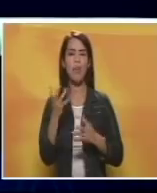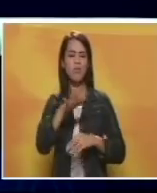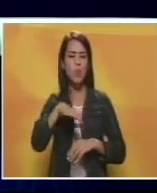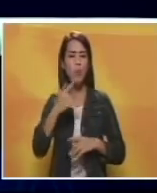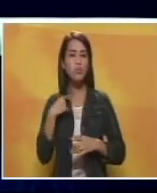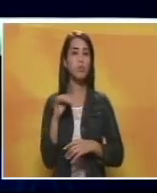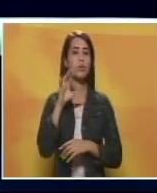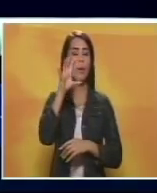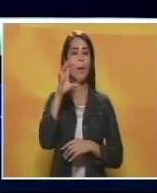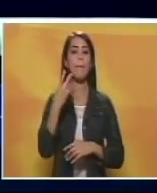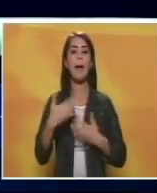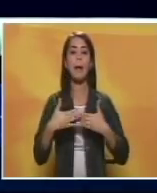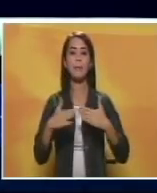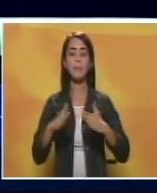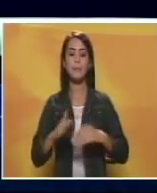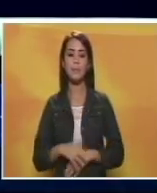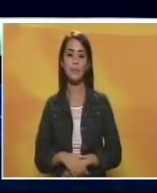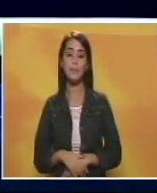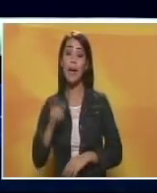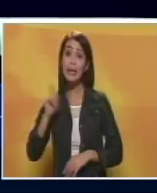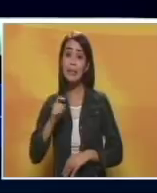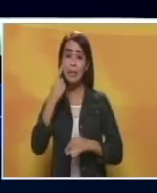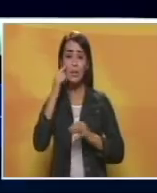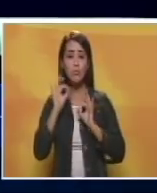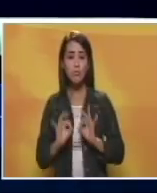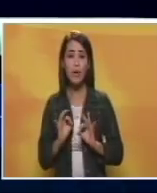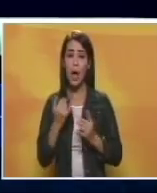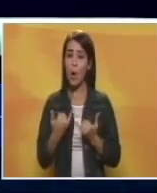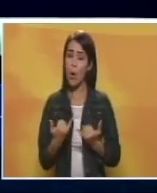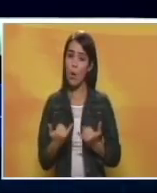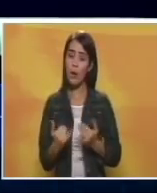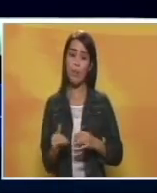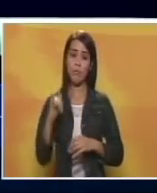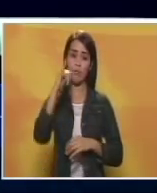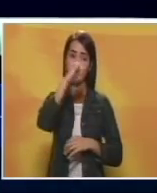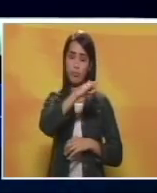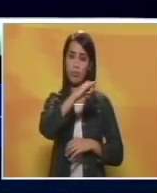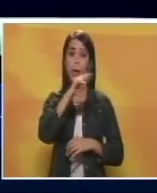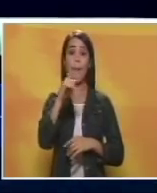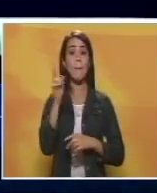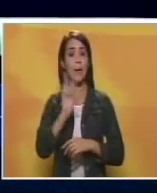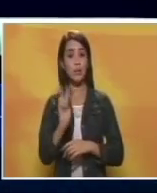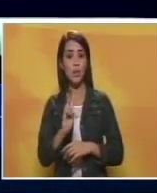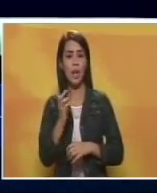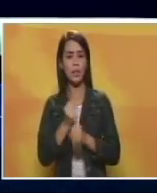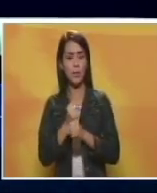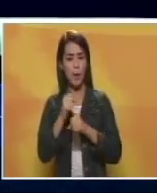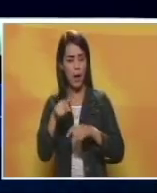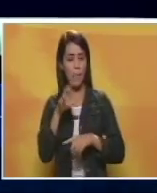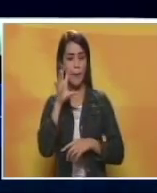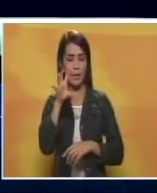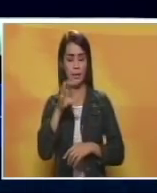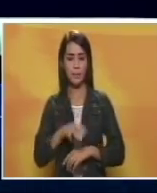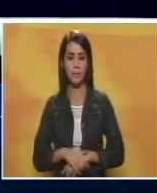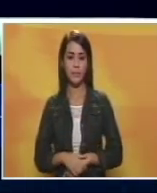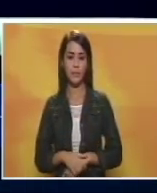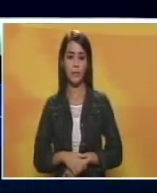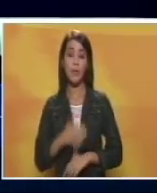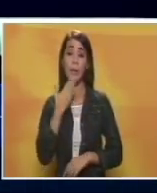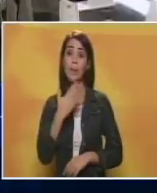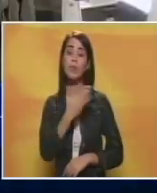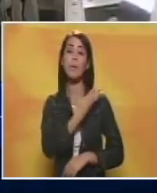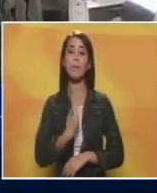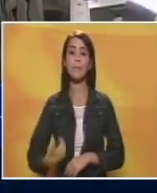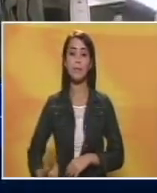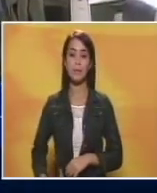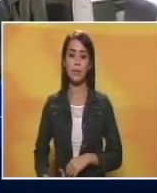Varela sostuvo que es necesario definir el estatus actual de las aerolíneas venezolanas que operan en el país centroamericano. Instó a su